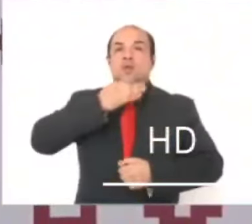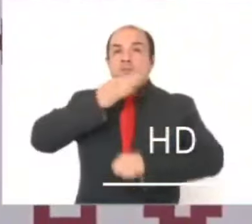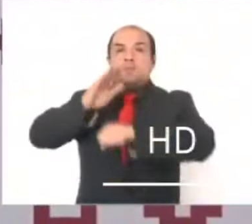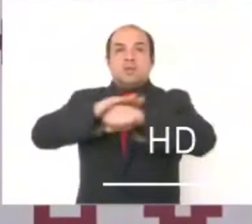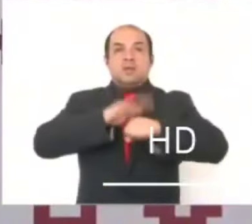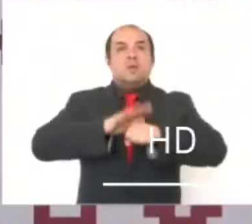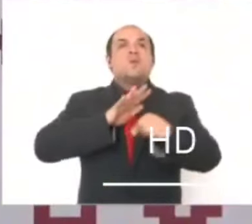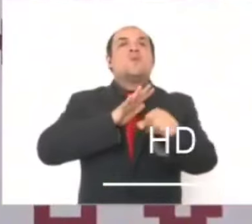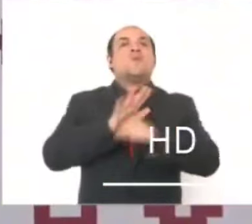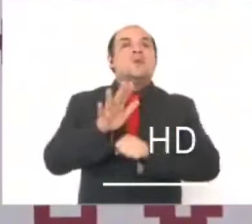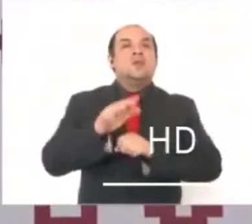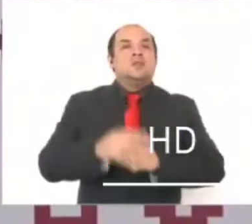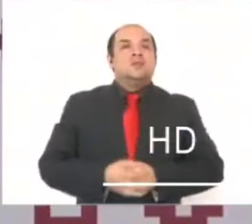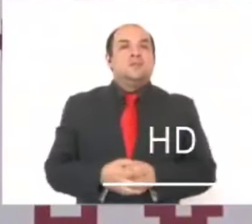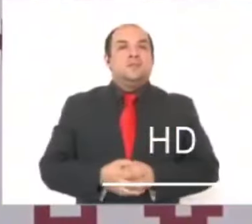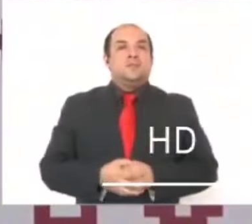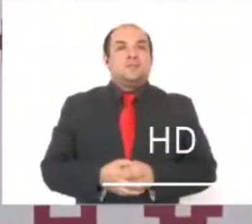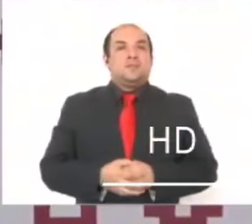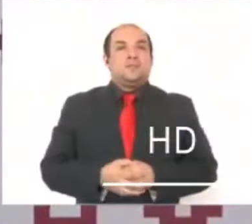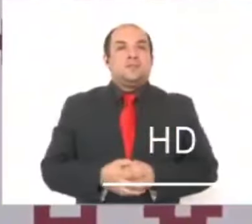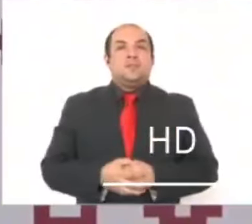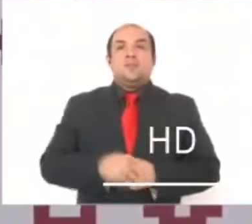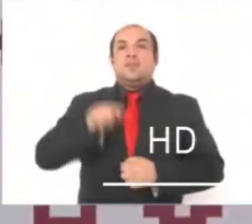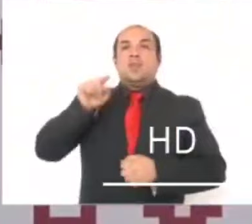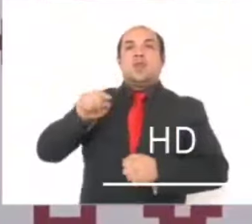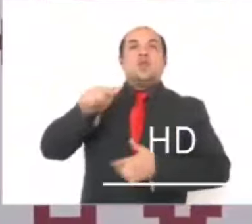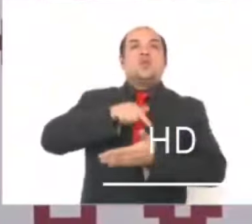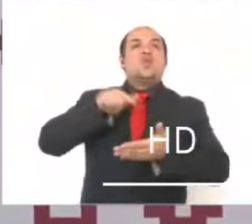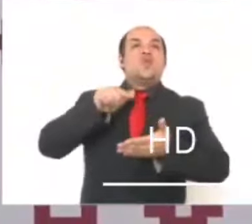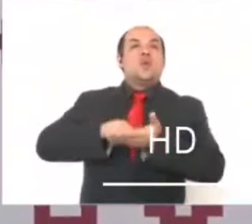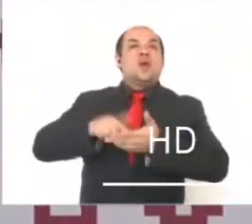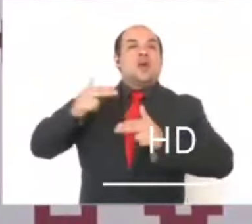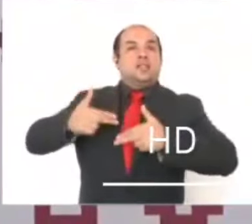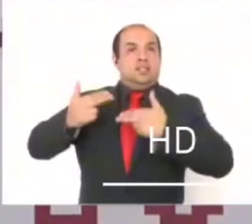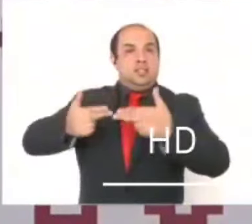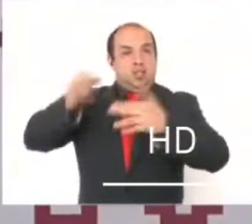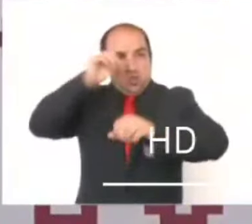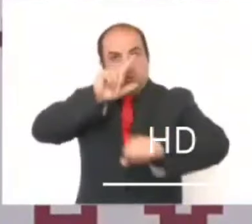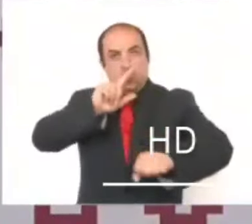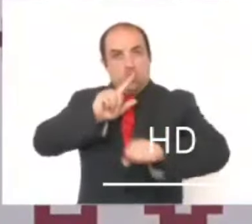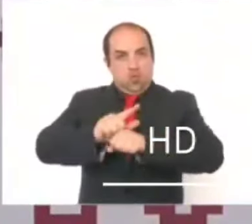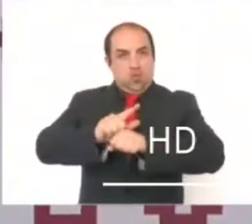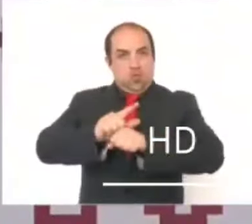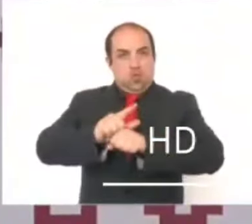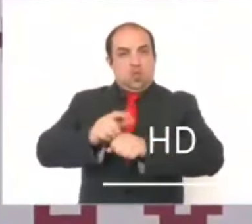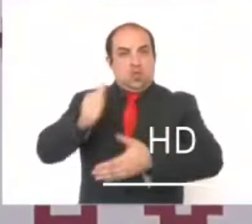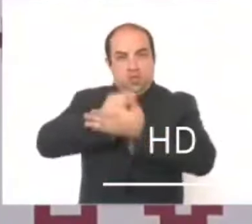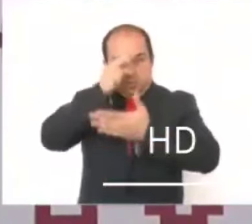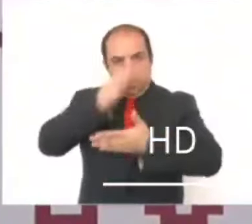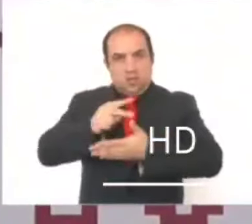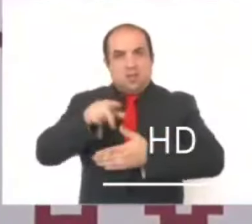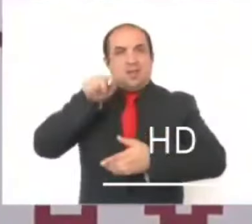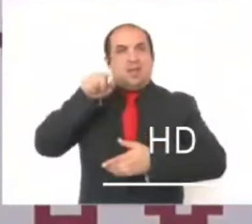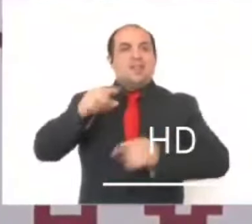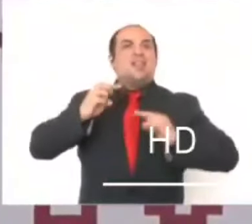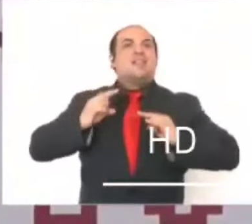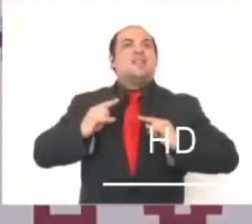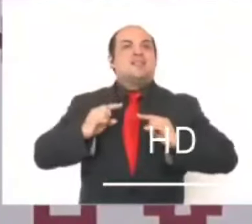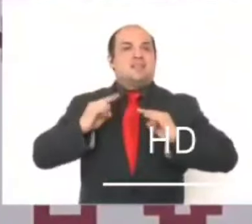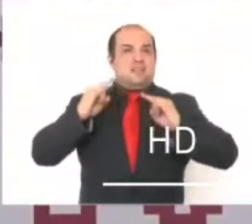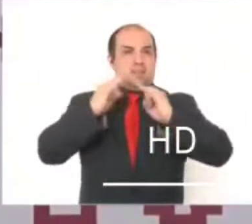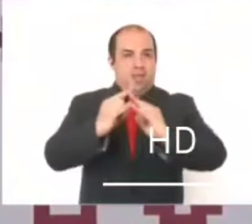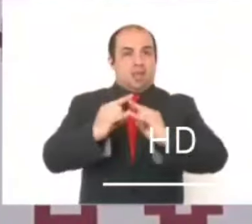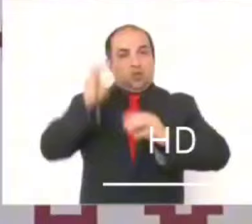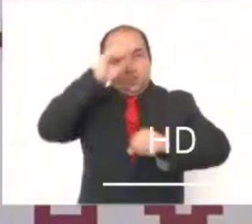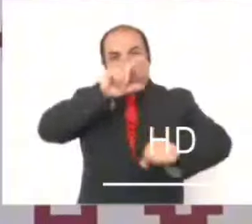justamente la Declaratoria de Patrimonio Cultural Inmaterial de la Ciudad de México, el Tianguis Cultural El Chopo. Un aplauso,